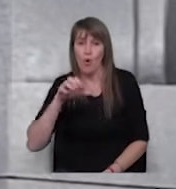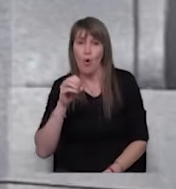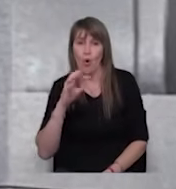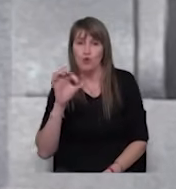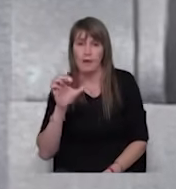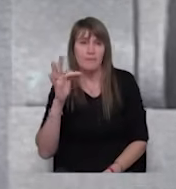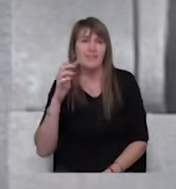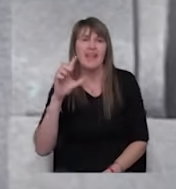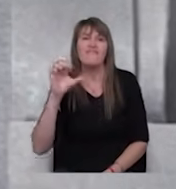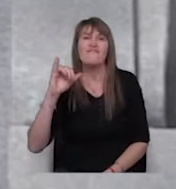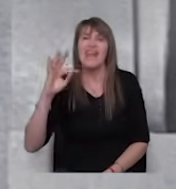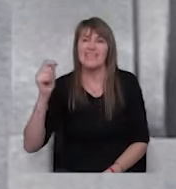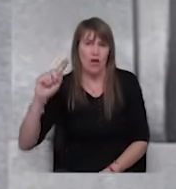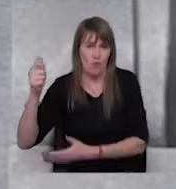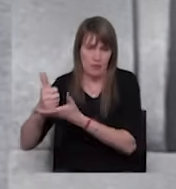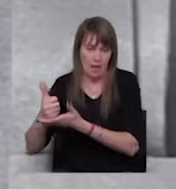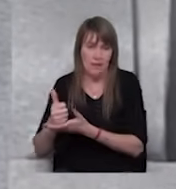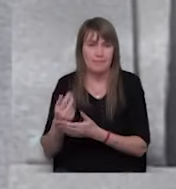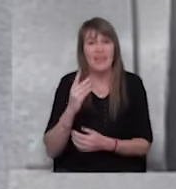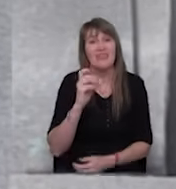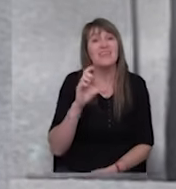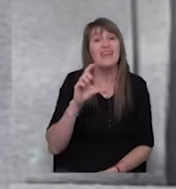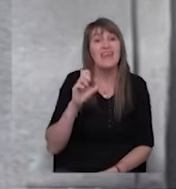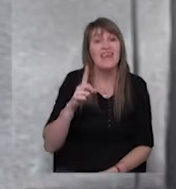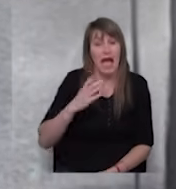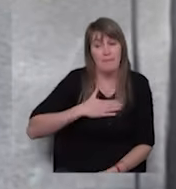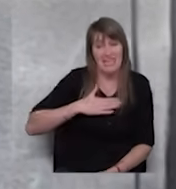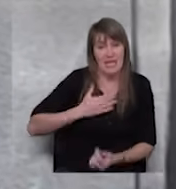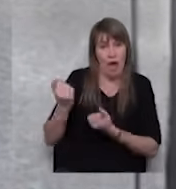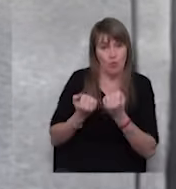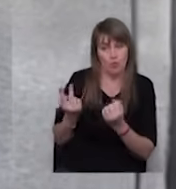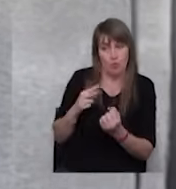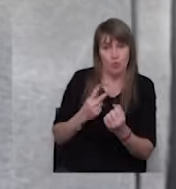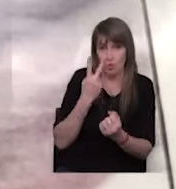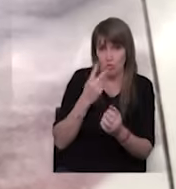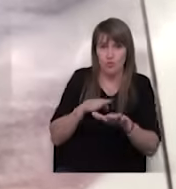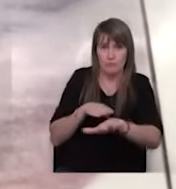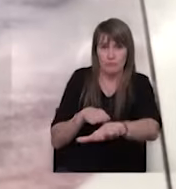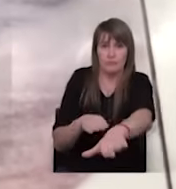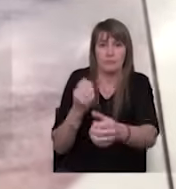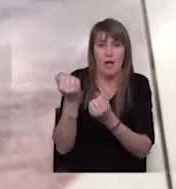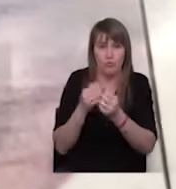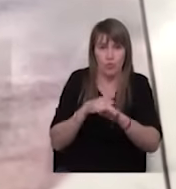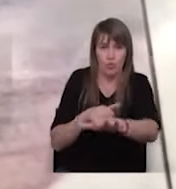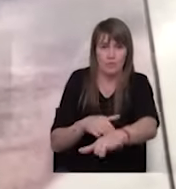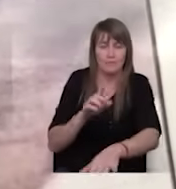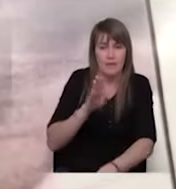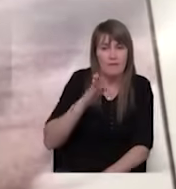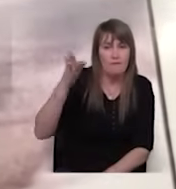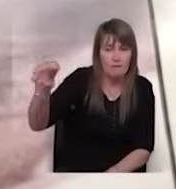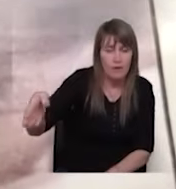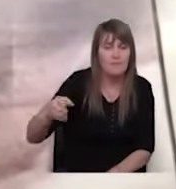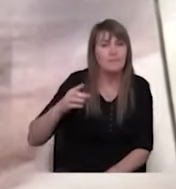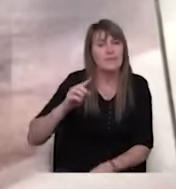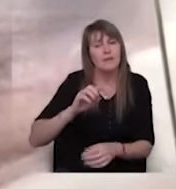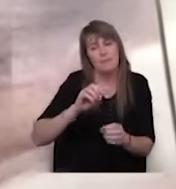estaba en la casa. Delega subió en mi coche y fuimos hasta el lugar de encuentro, donde ya estaba Nader. Pasaron a su